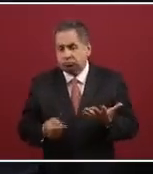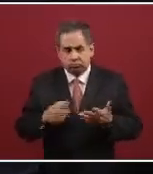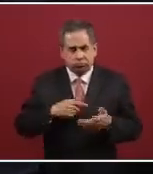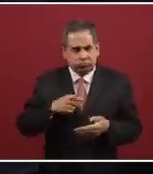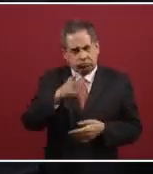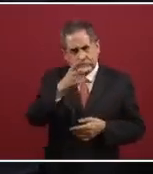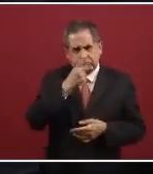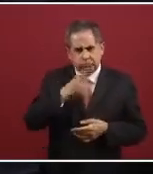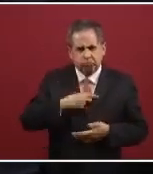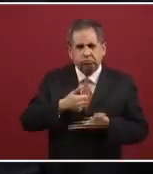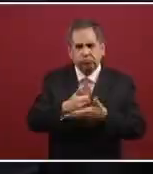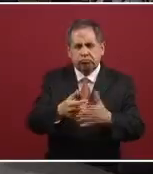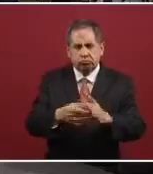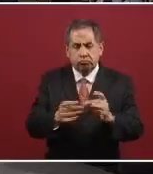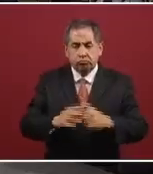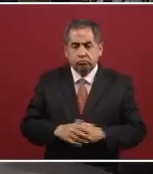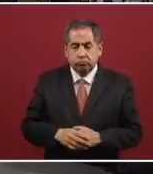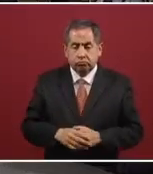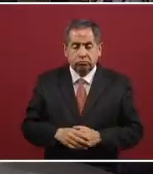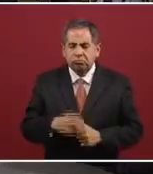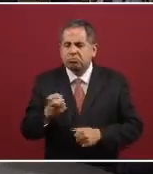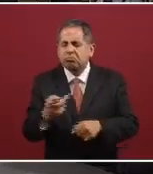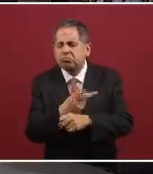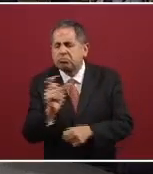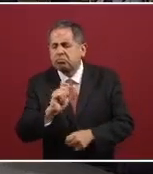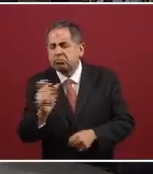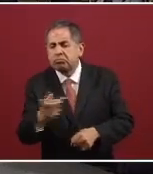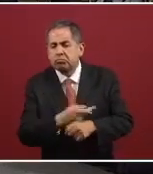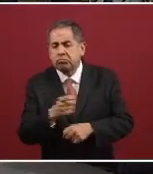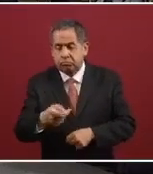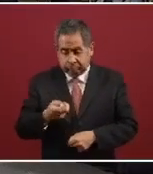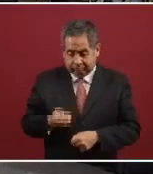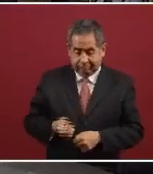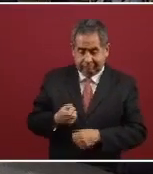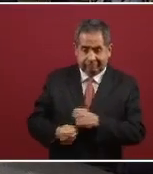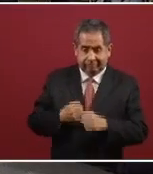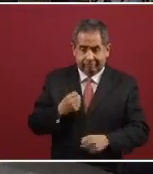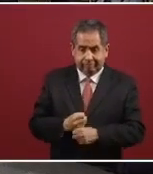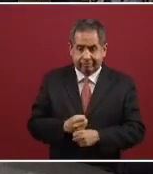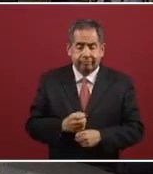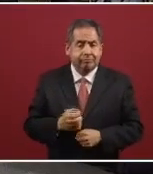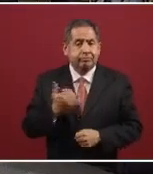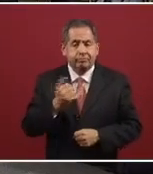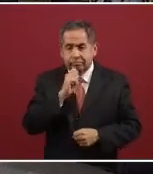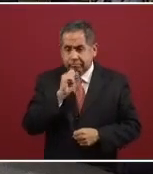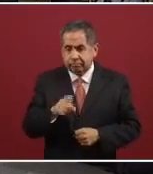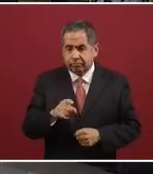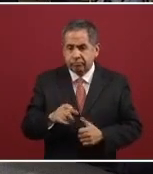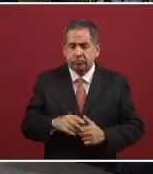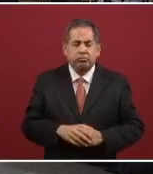mucho. ¿Cuándo es eso? Esto fue este año. Y le digo,